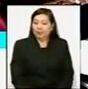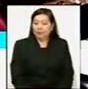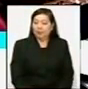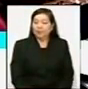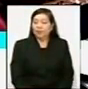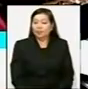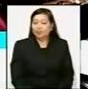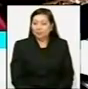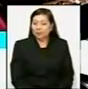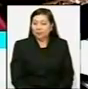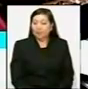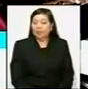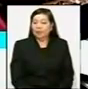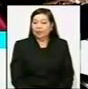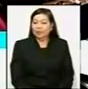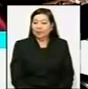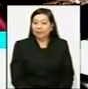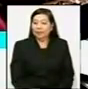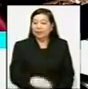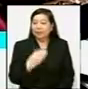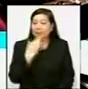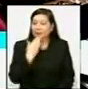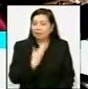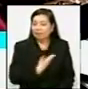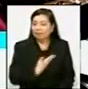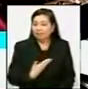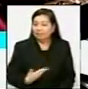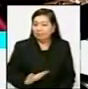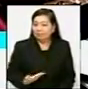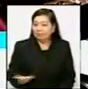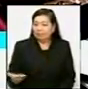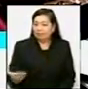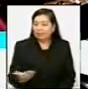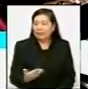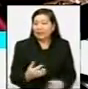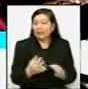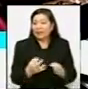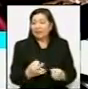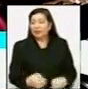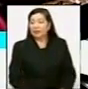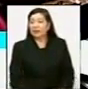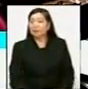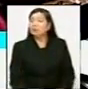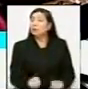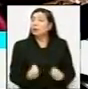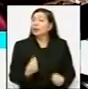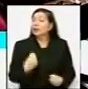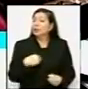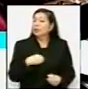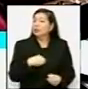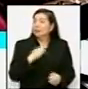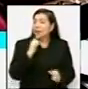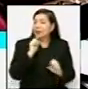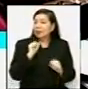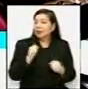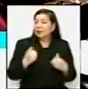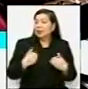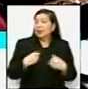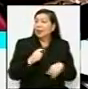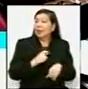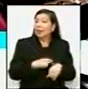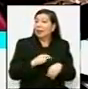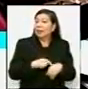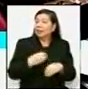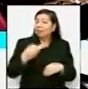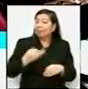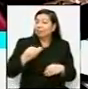Congresista Torres. Gracias, presidenta, gracias, congresista. En realidad, ¿por qué nosotros señalamos que debe ser un momento en